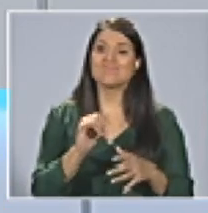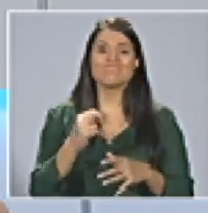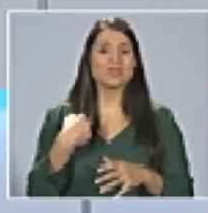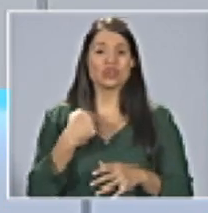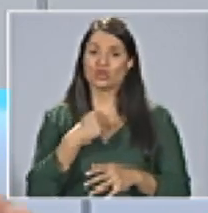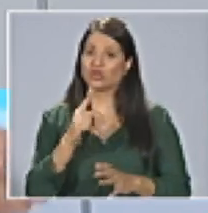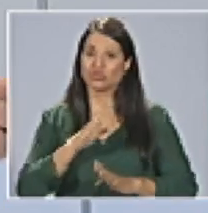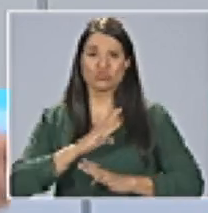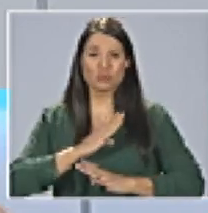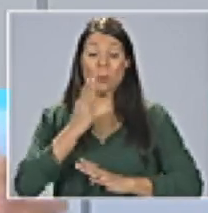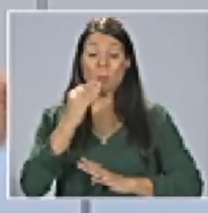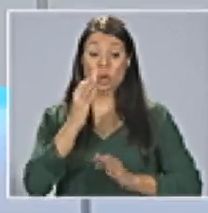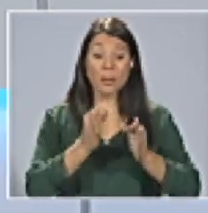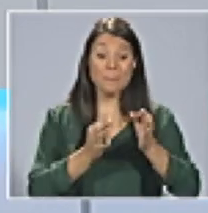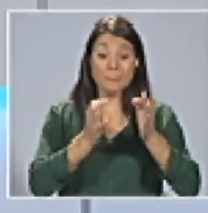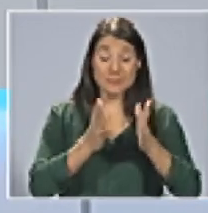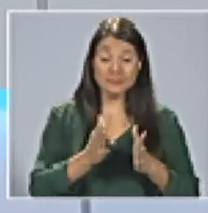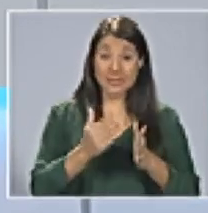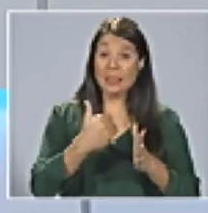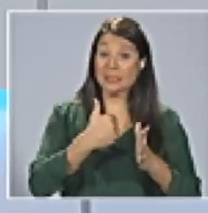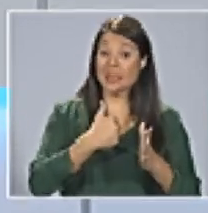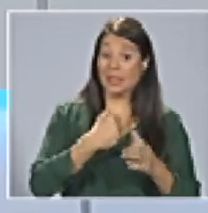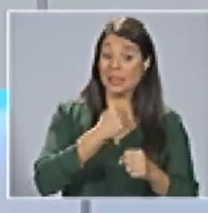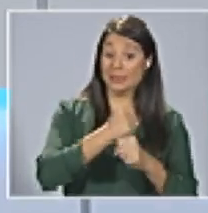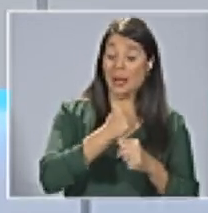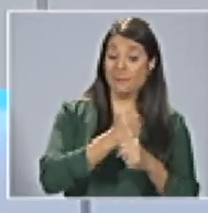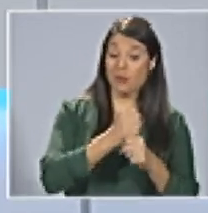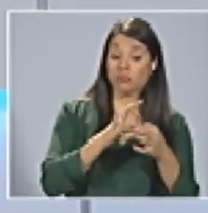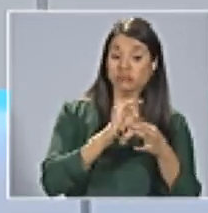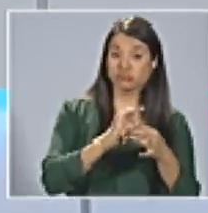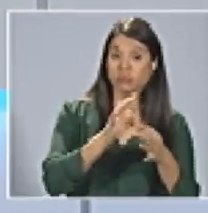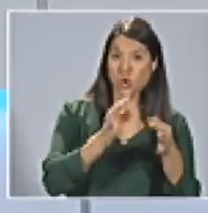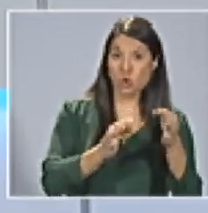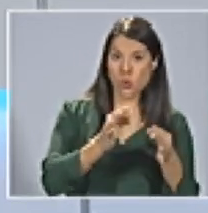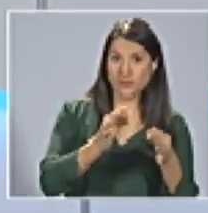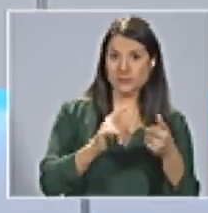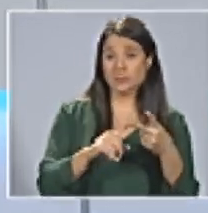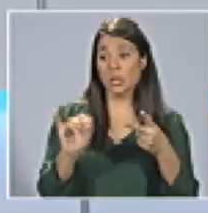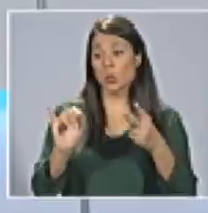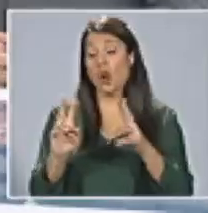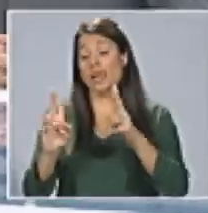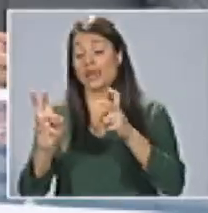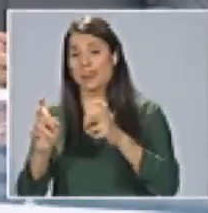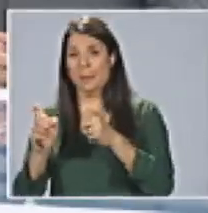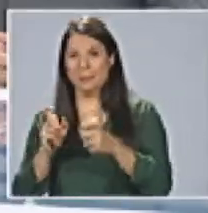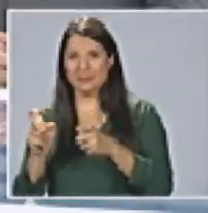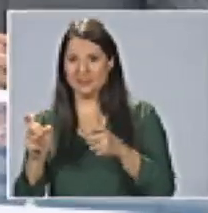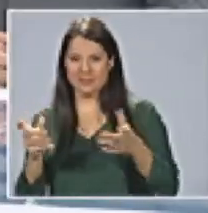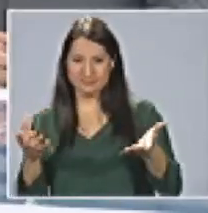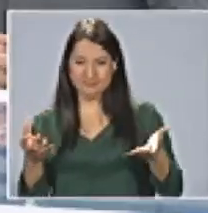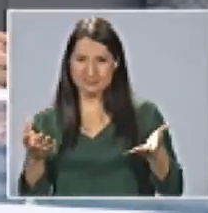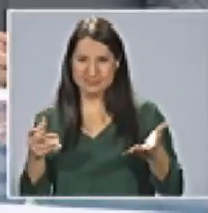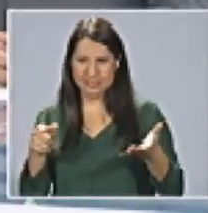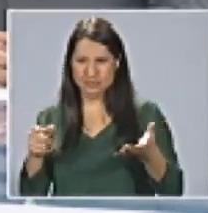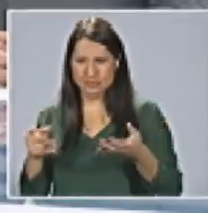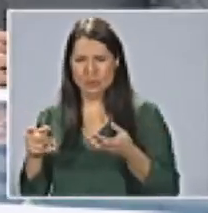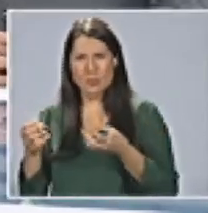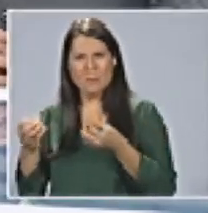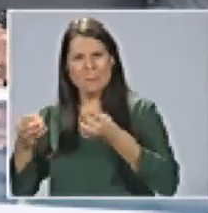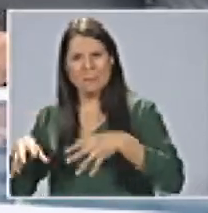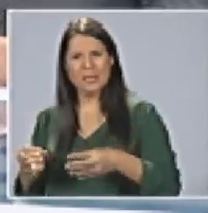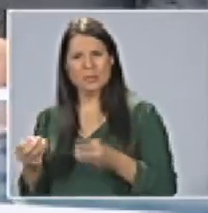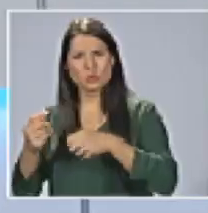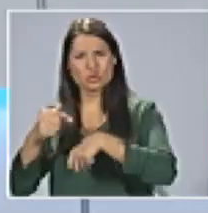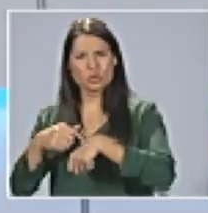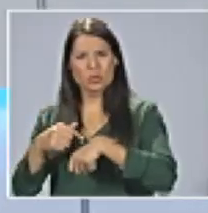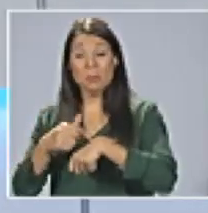es que los magistrados ejercen tanto funciones jurisdiccionales como funciones de jerarca administrativo que les roban muchísimo tiempo de